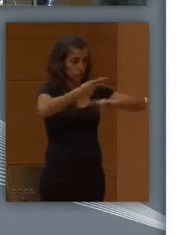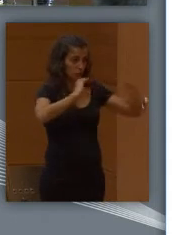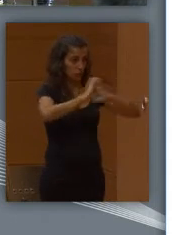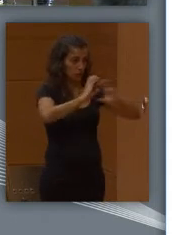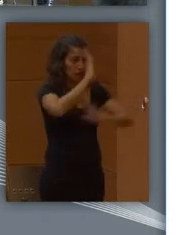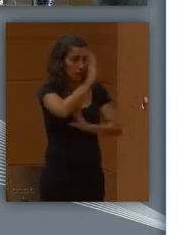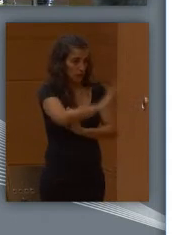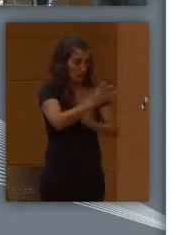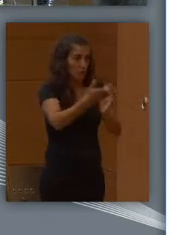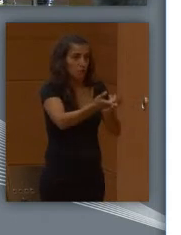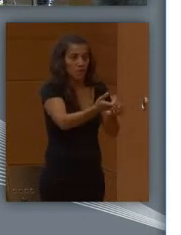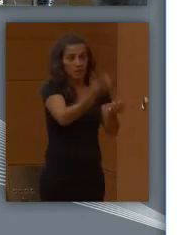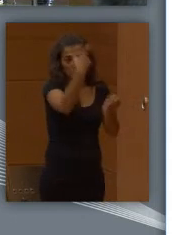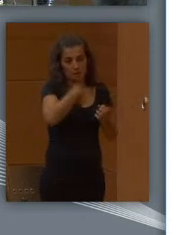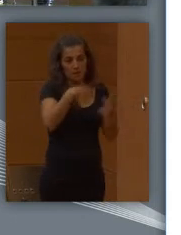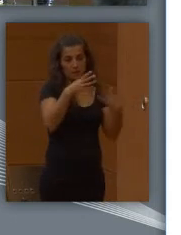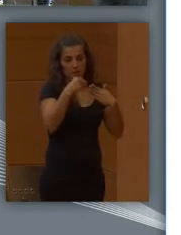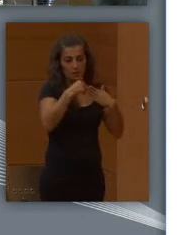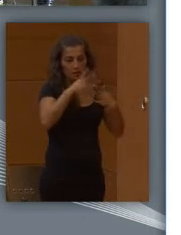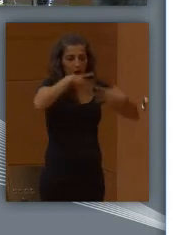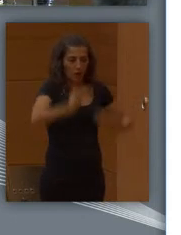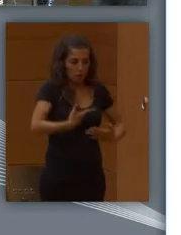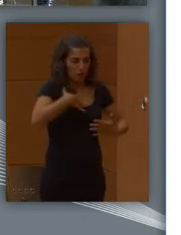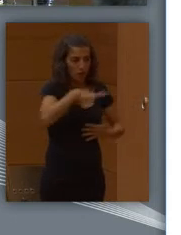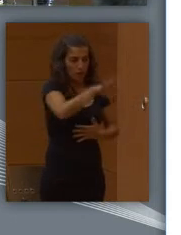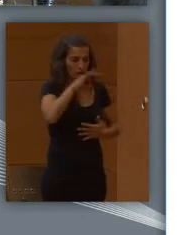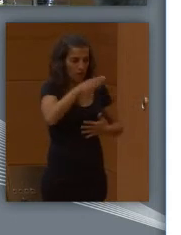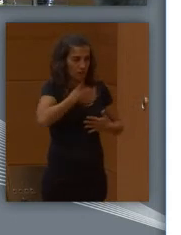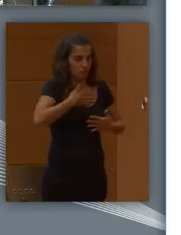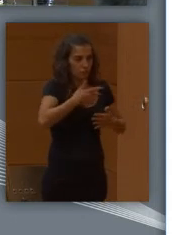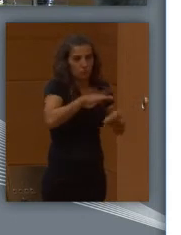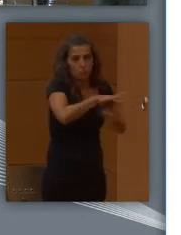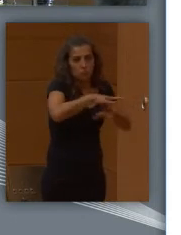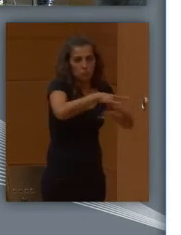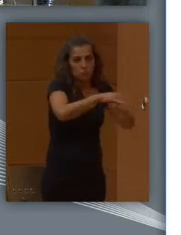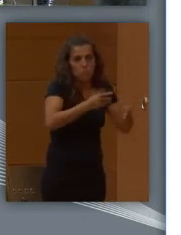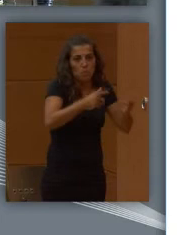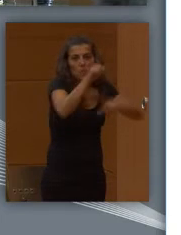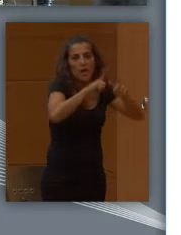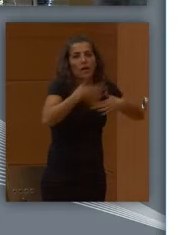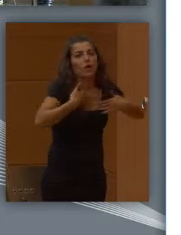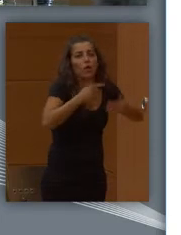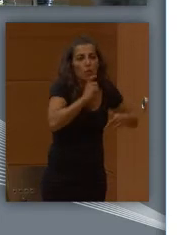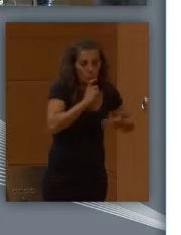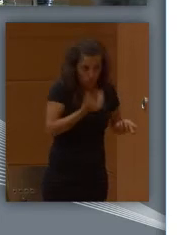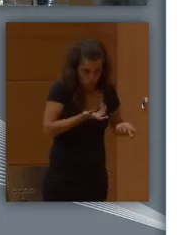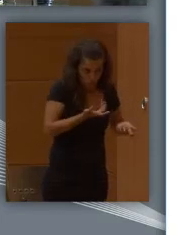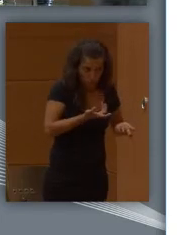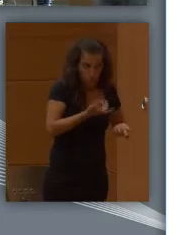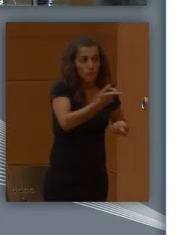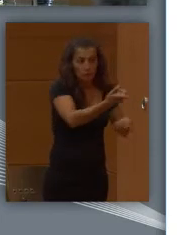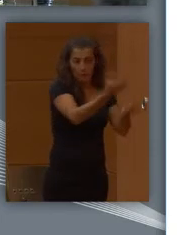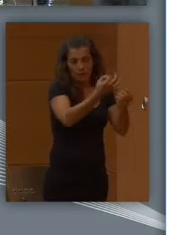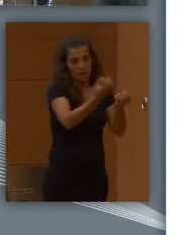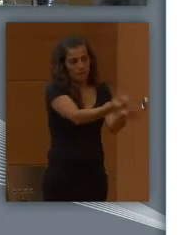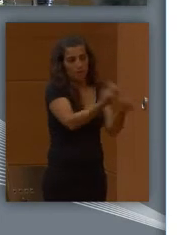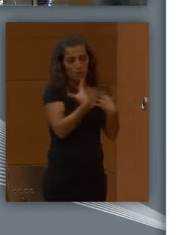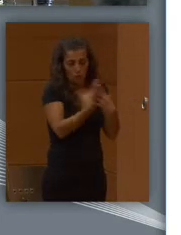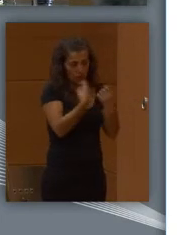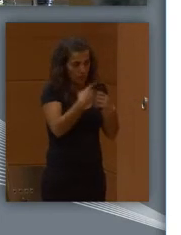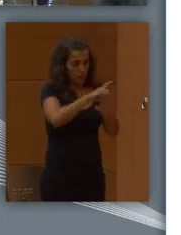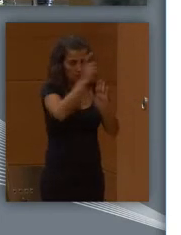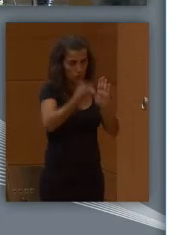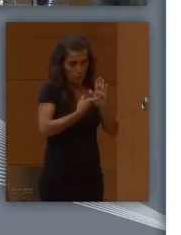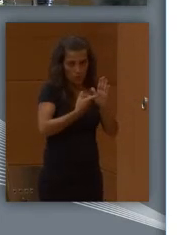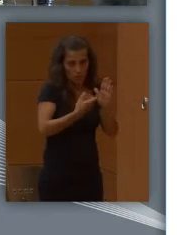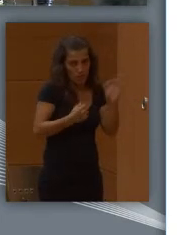tomar decisiones sobre su viaje. Por supuesto, debe mostrar toda la información posible, además en el mismo sentido,